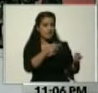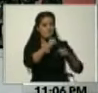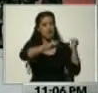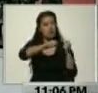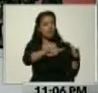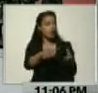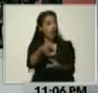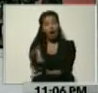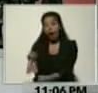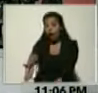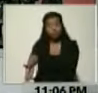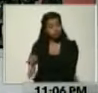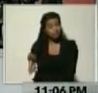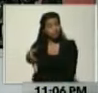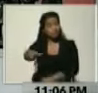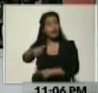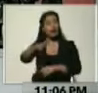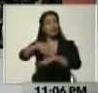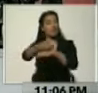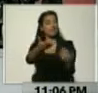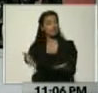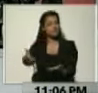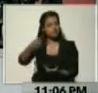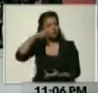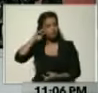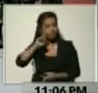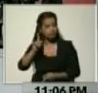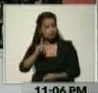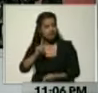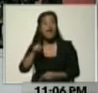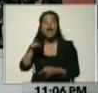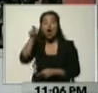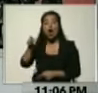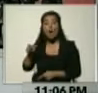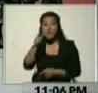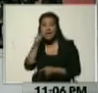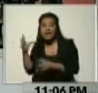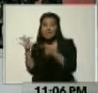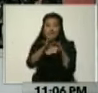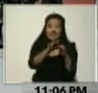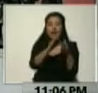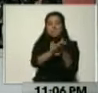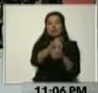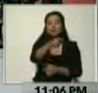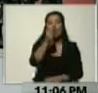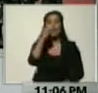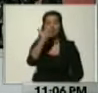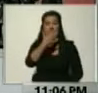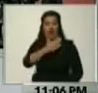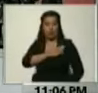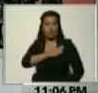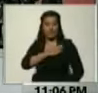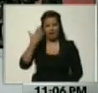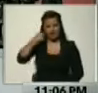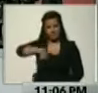El narco paraco Álvaro Uribe Vélez. El terrorista Lorenzo Le fue uno de los